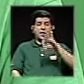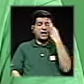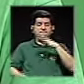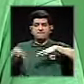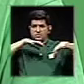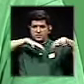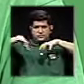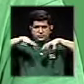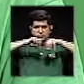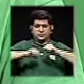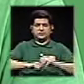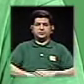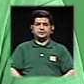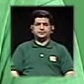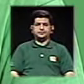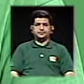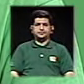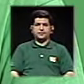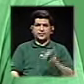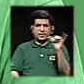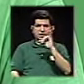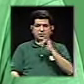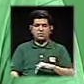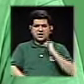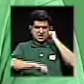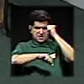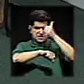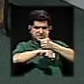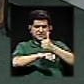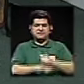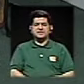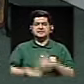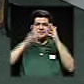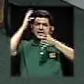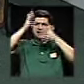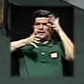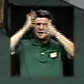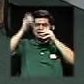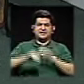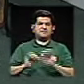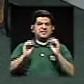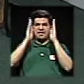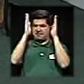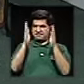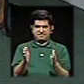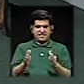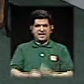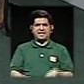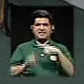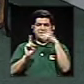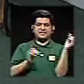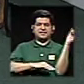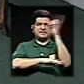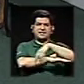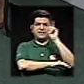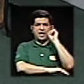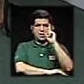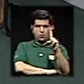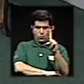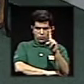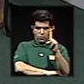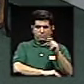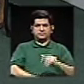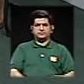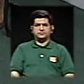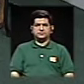movilización eh Y en las y en la creatividad que aplicamos yo creo que nadie ha desde el día un eh